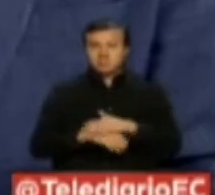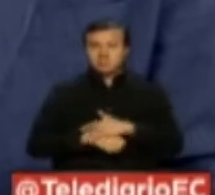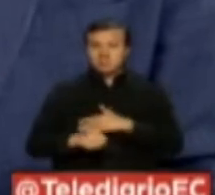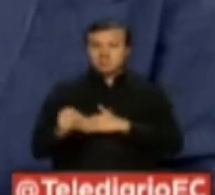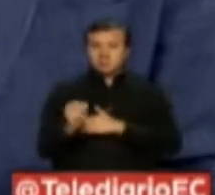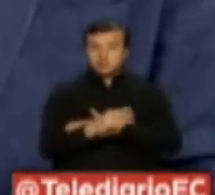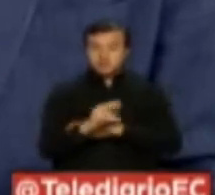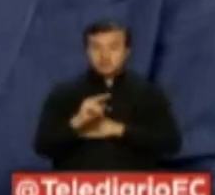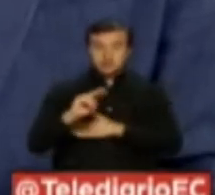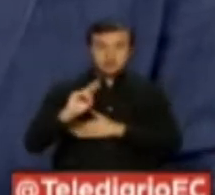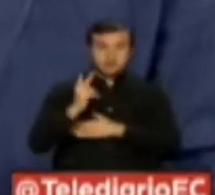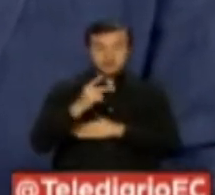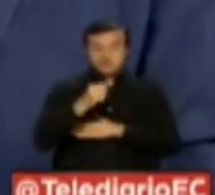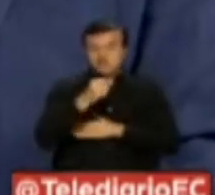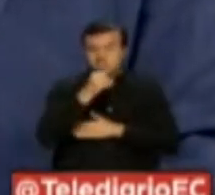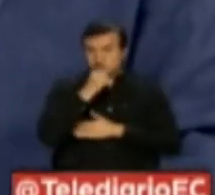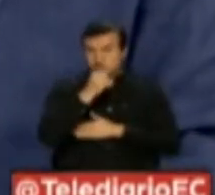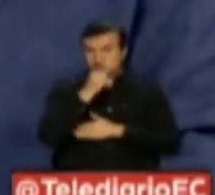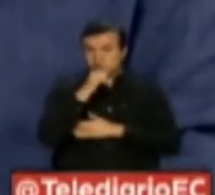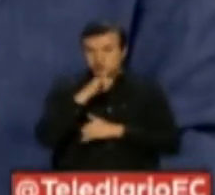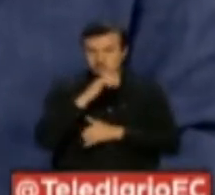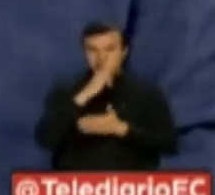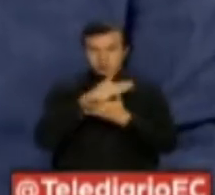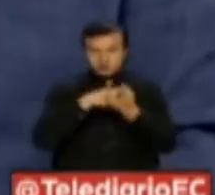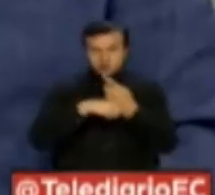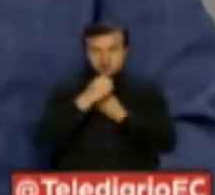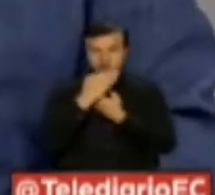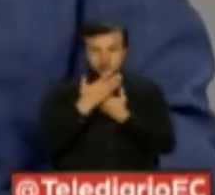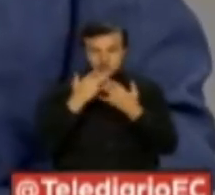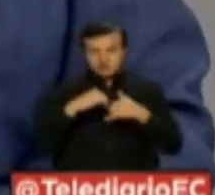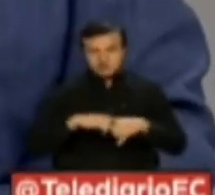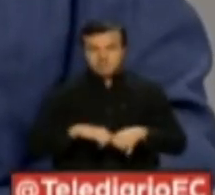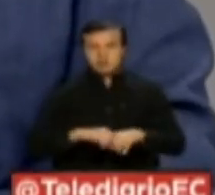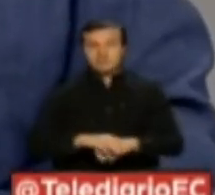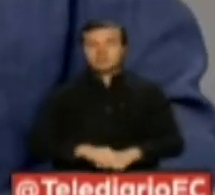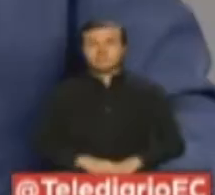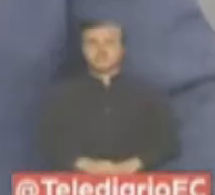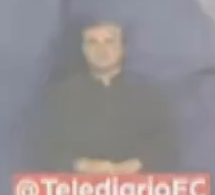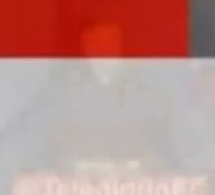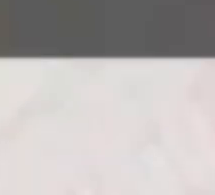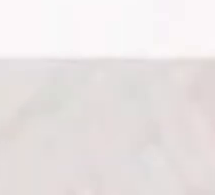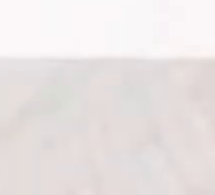del aborto, será nuestra invitada luego de una breve pausa.